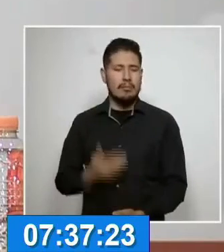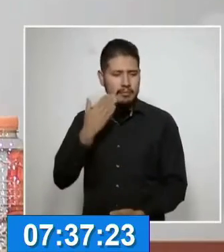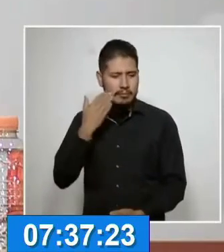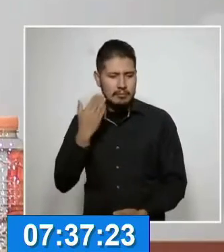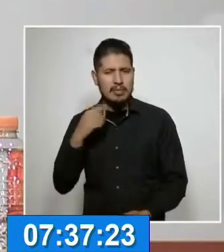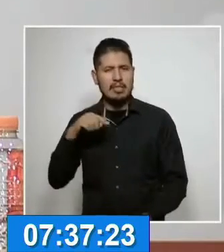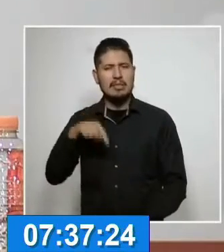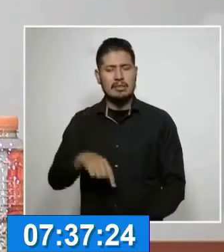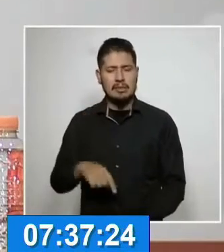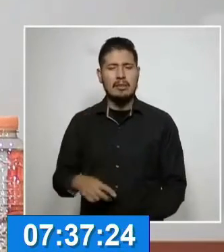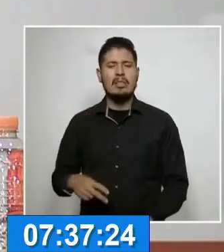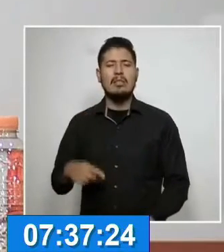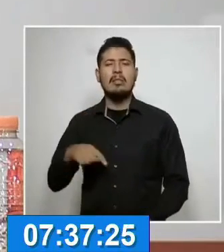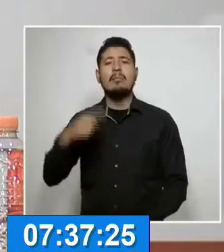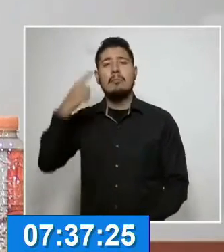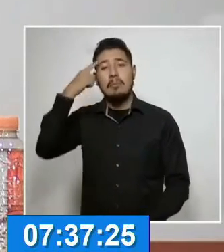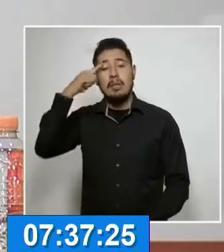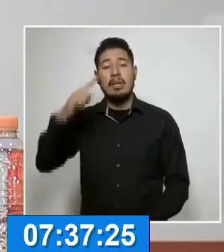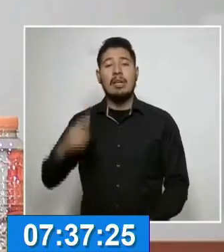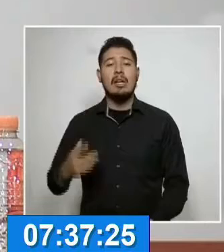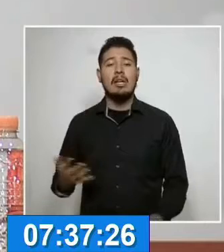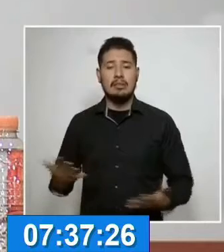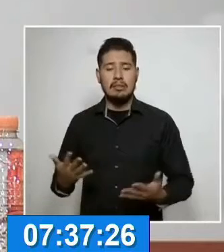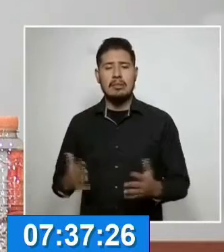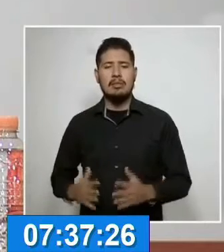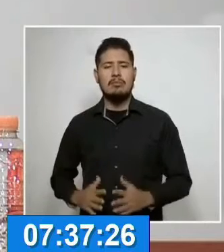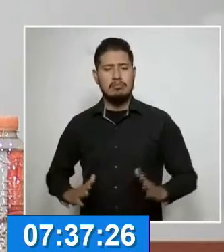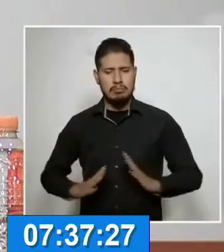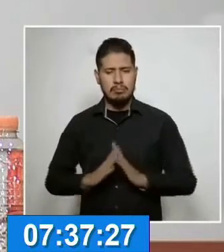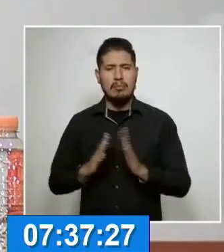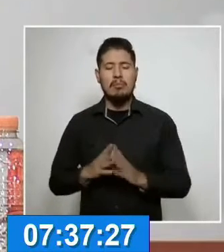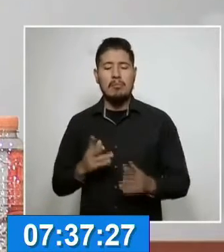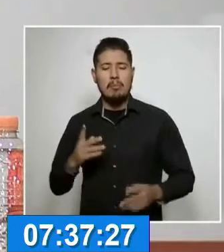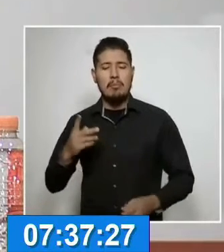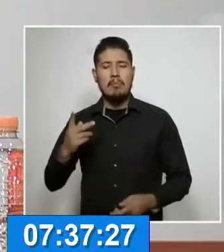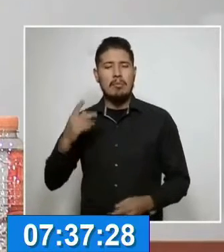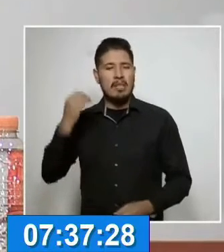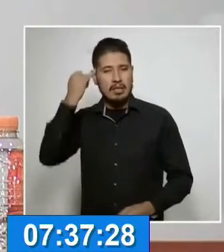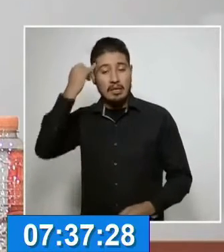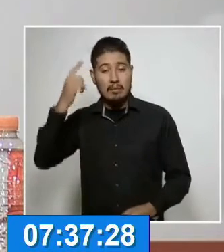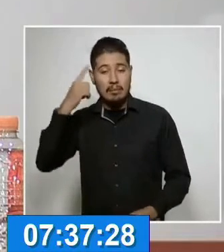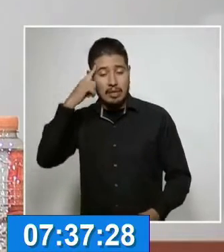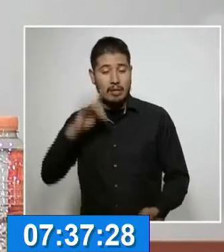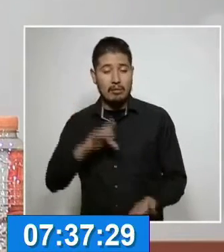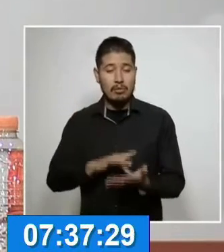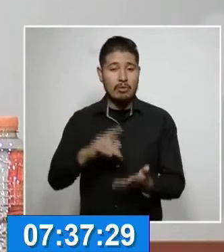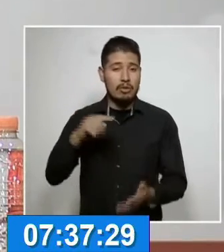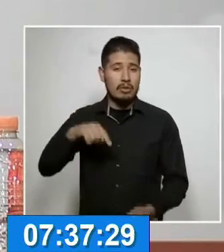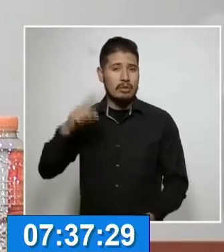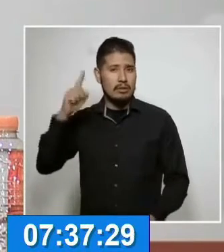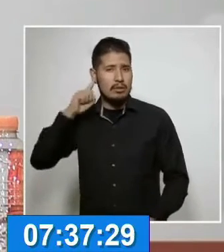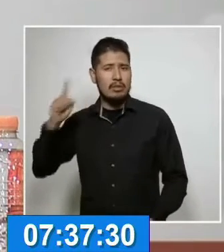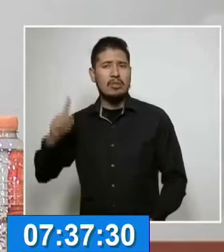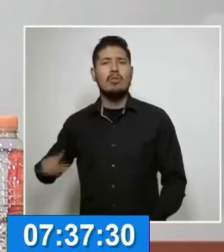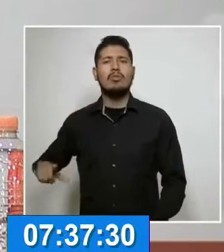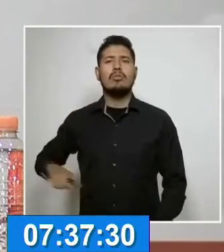Estamos aquí para hacerles partícipe del plan de apoyo a Zacatecas. En el gobierno del